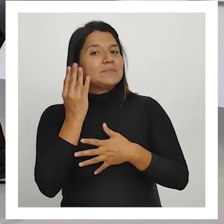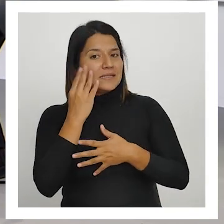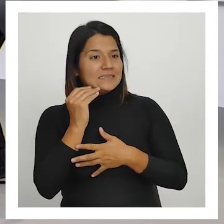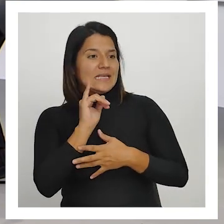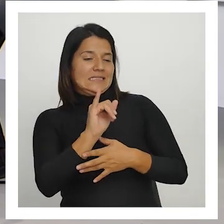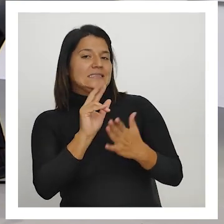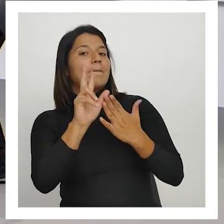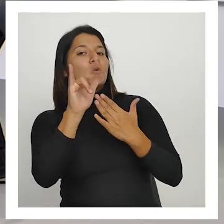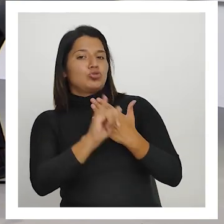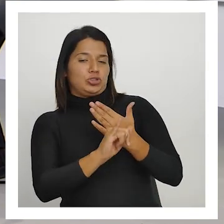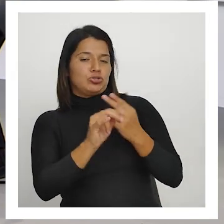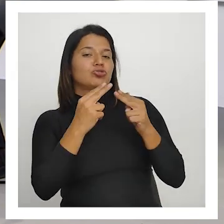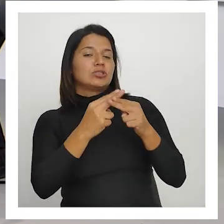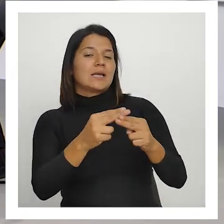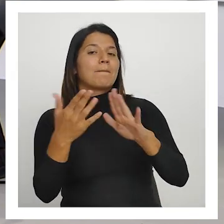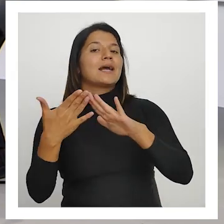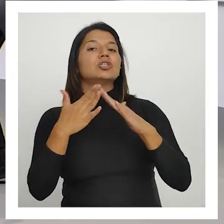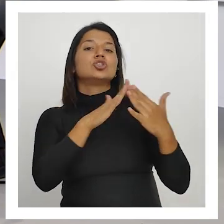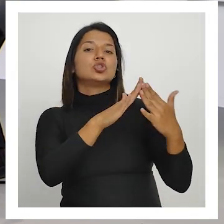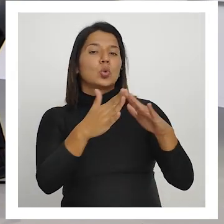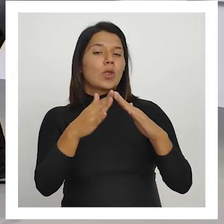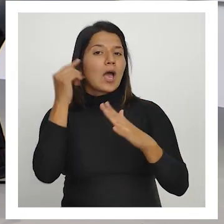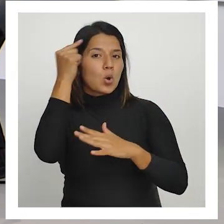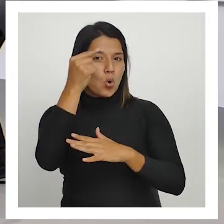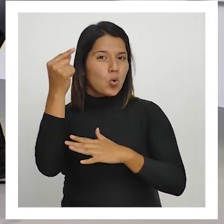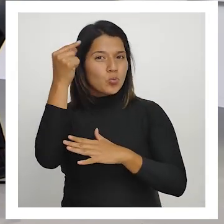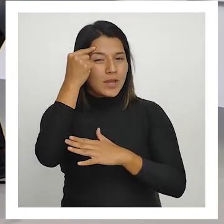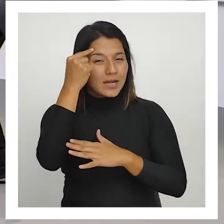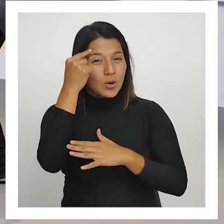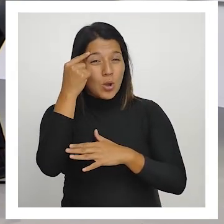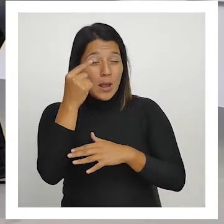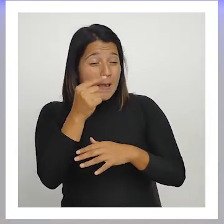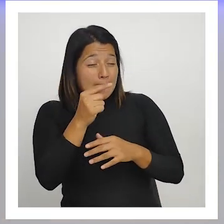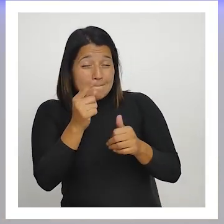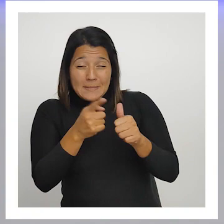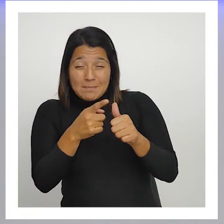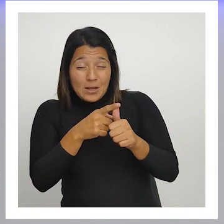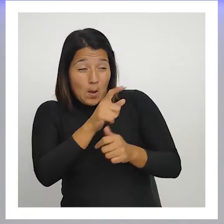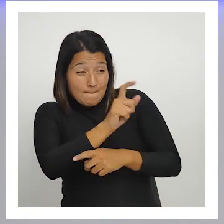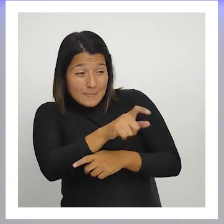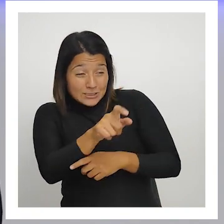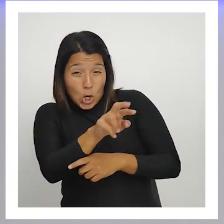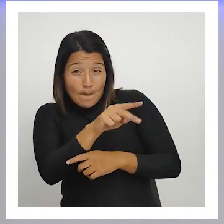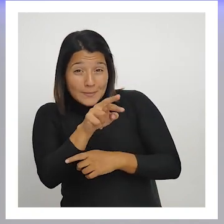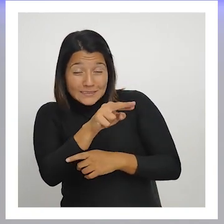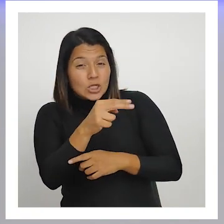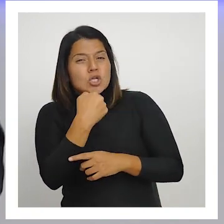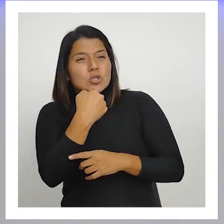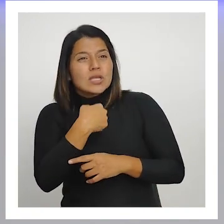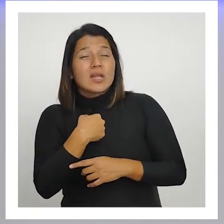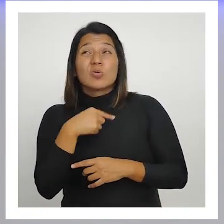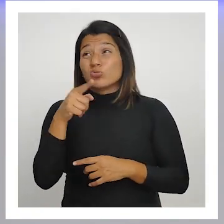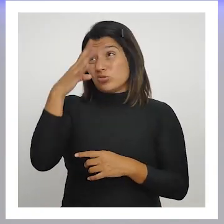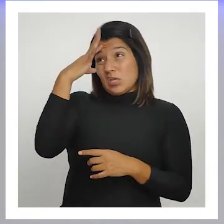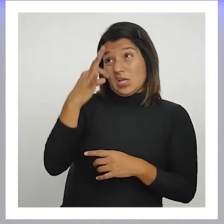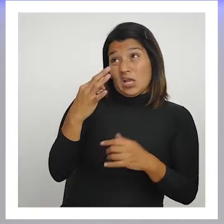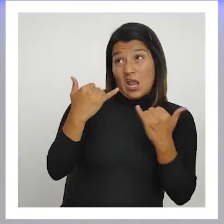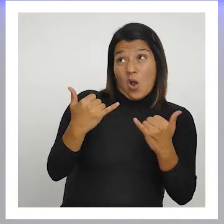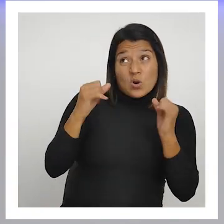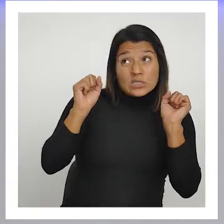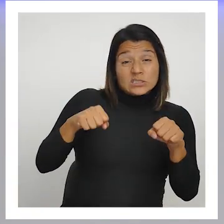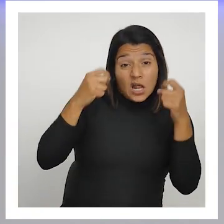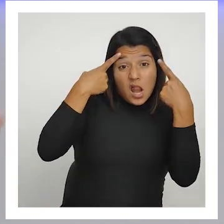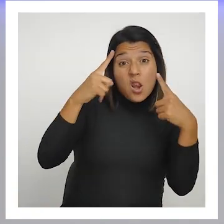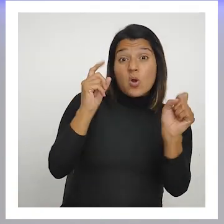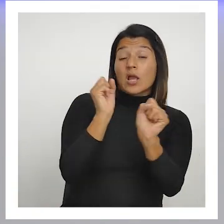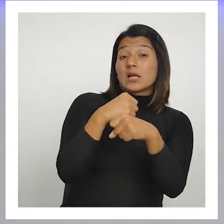ciudad gobierno, los primeros comentarios que recibimos de la gente a lo interno es: ay, ¿usted cree que ahora sí pase? ¿Usted cree